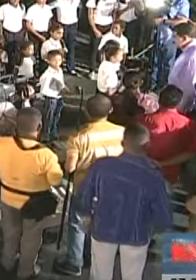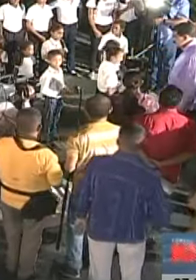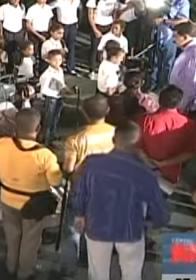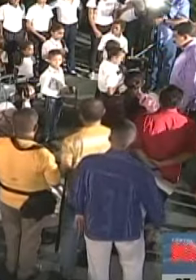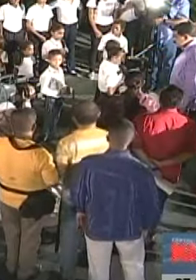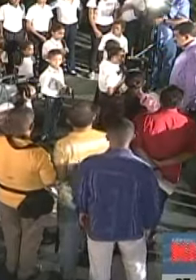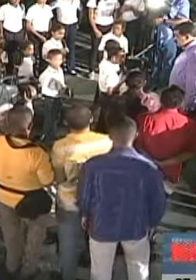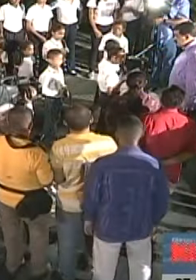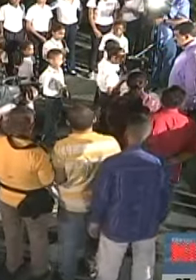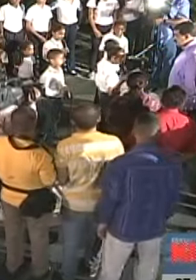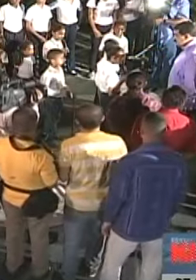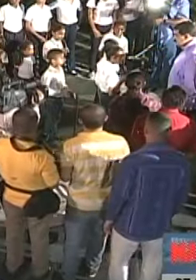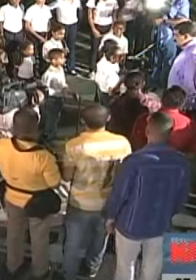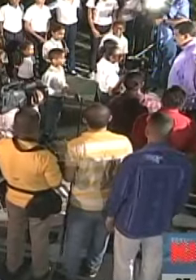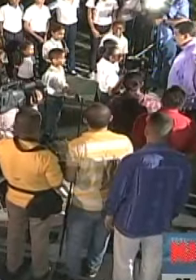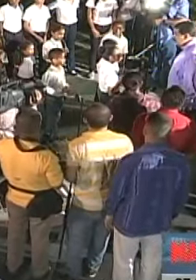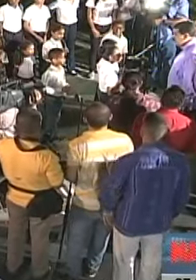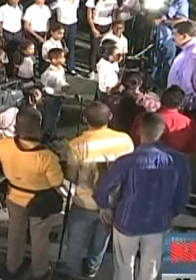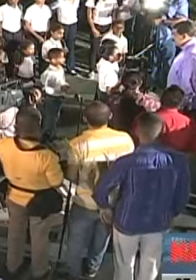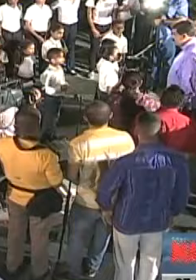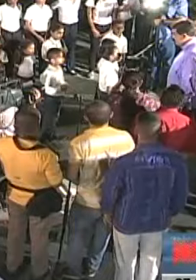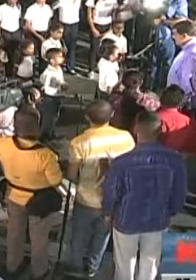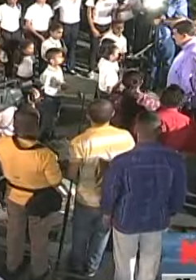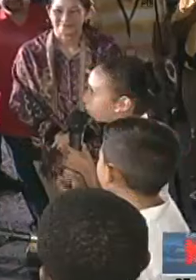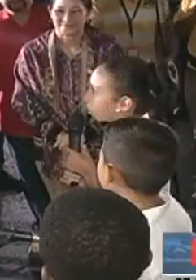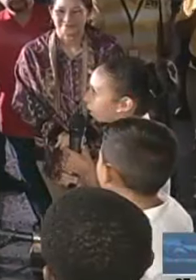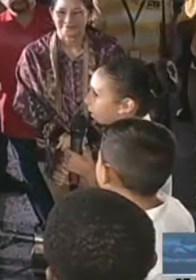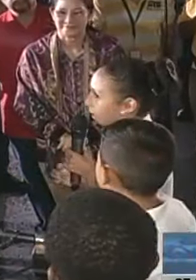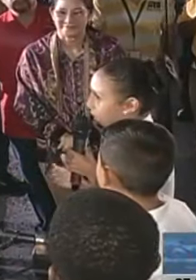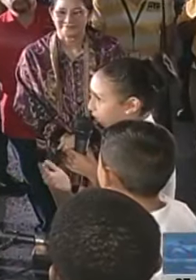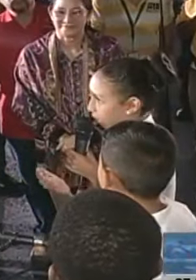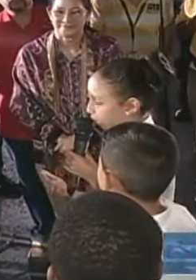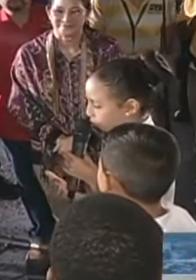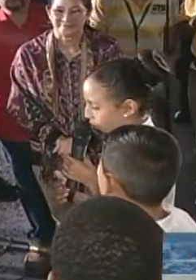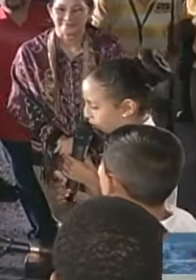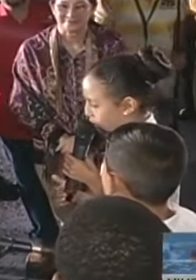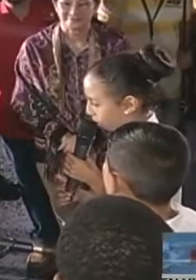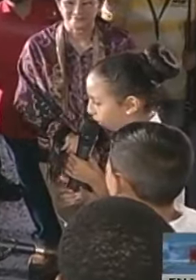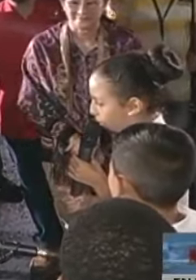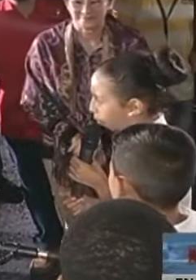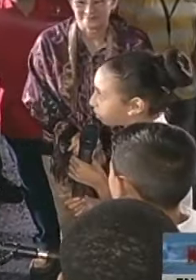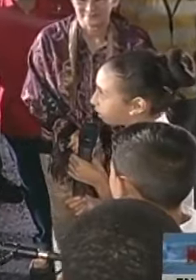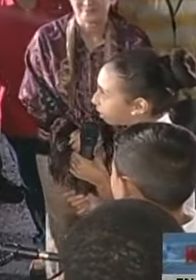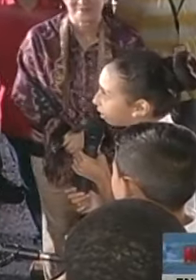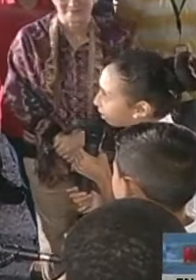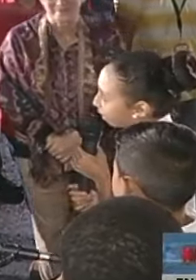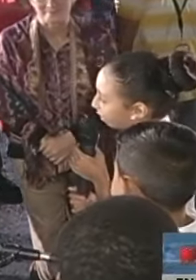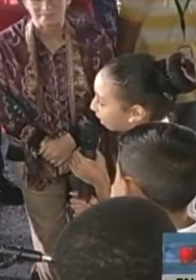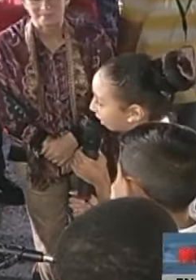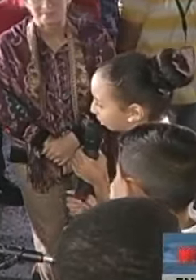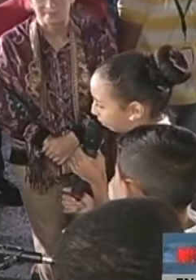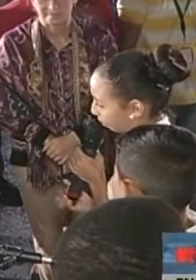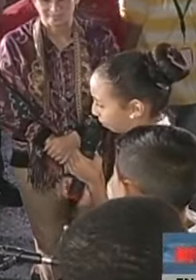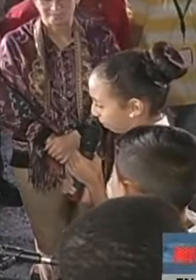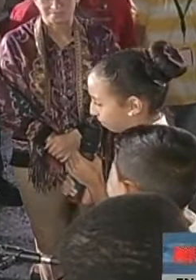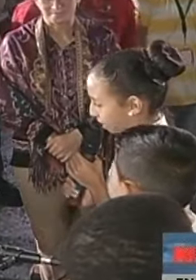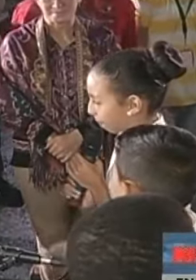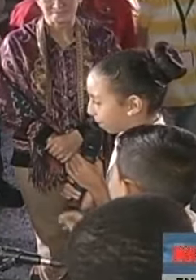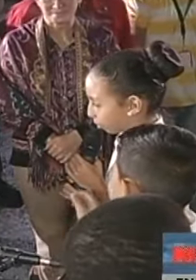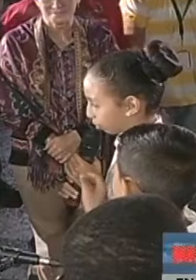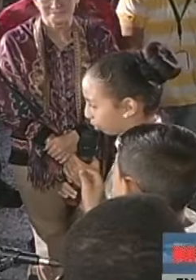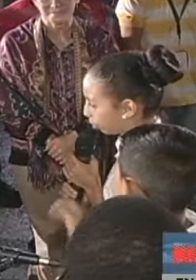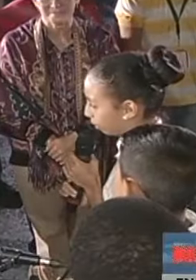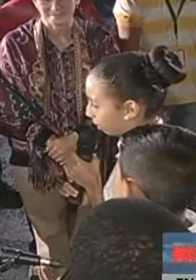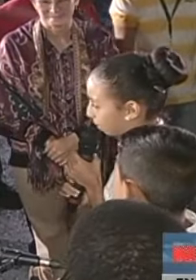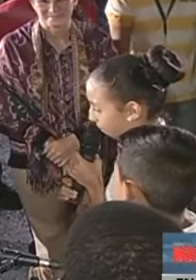del comandante Hugo Chávez Frías. ¿Verdad? Queremos que nos escuche, que esta canción es muy